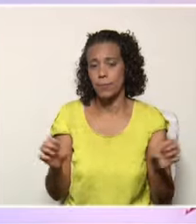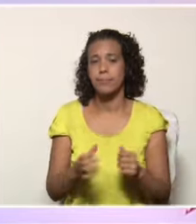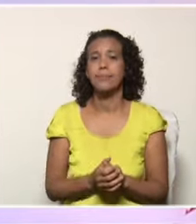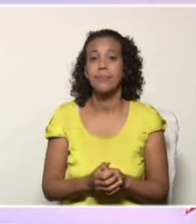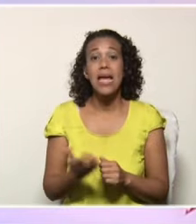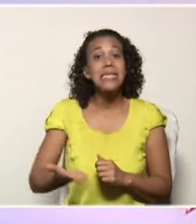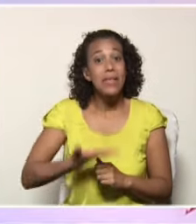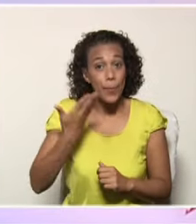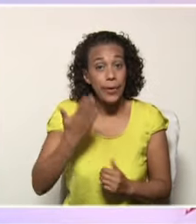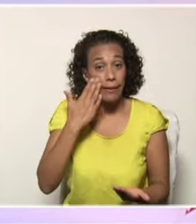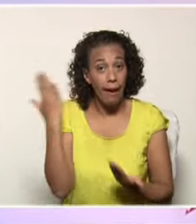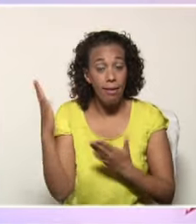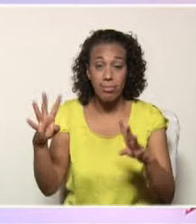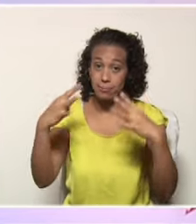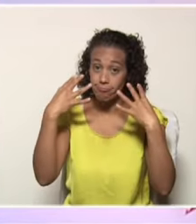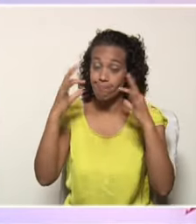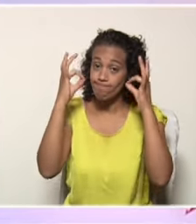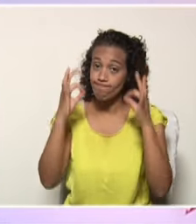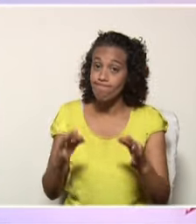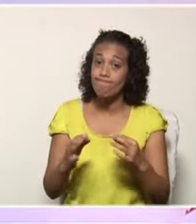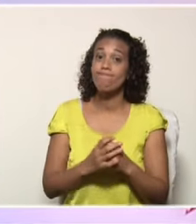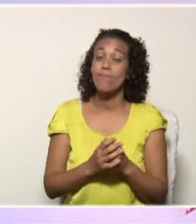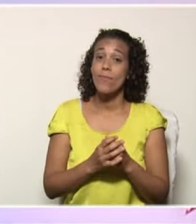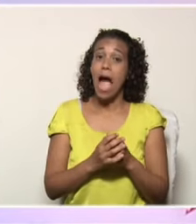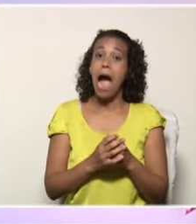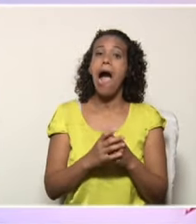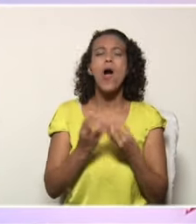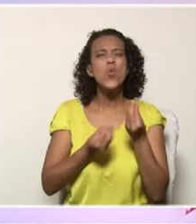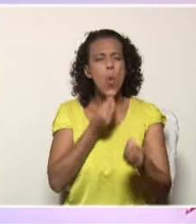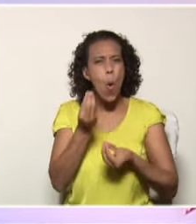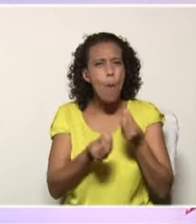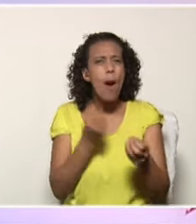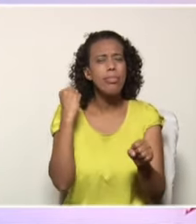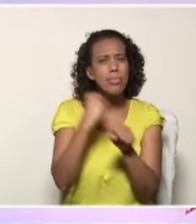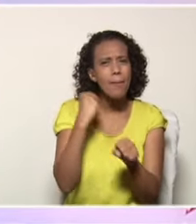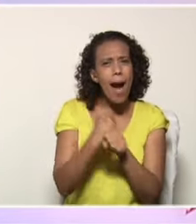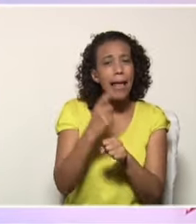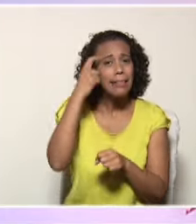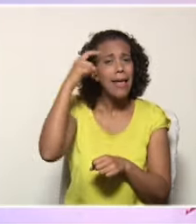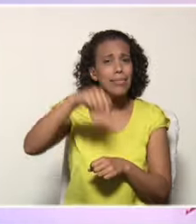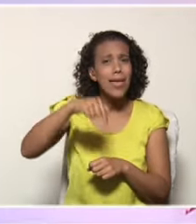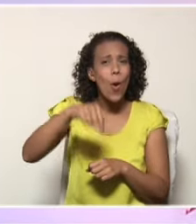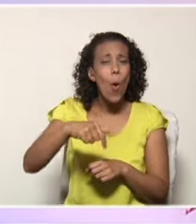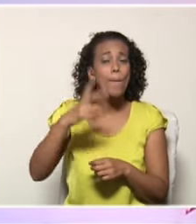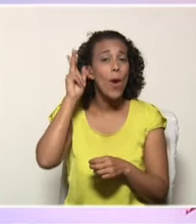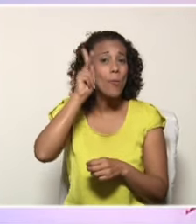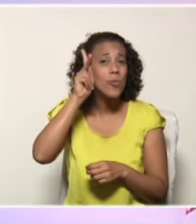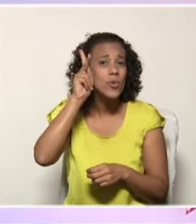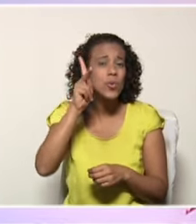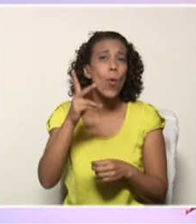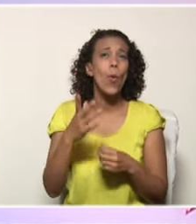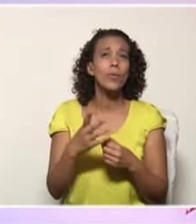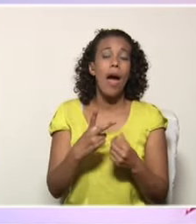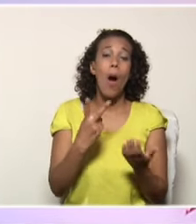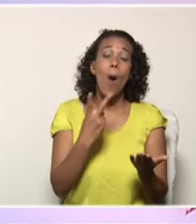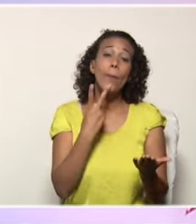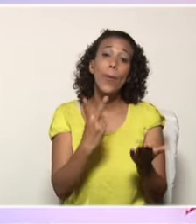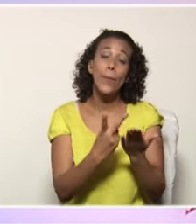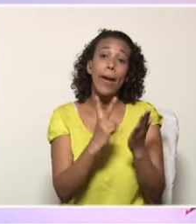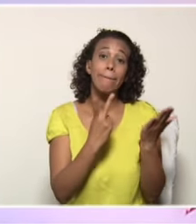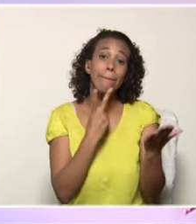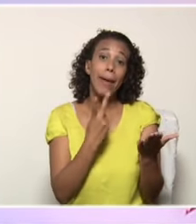Es importante también que los aspectos que fueron trabajados en el día de hoy por la docente, como el verbo to